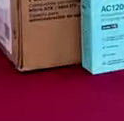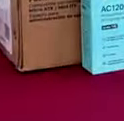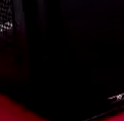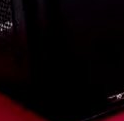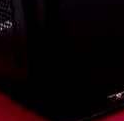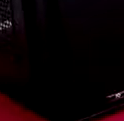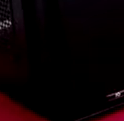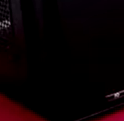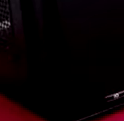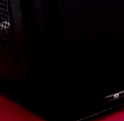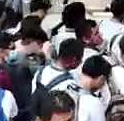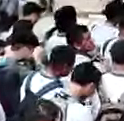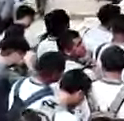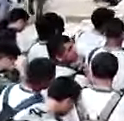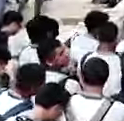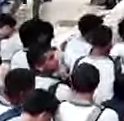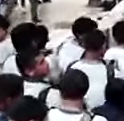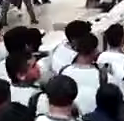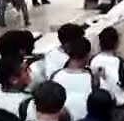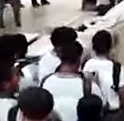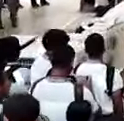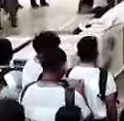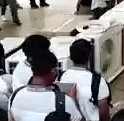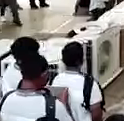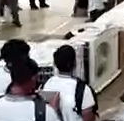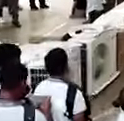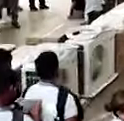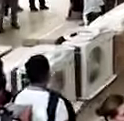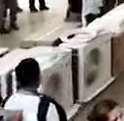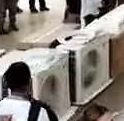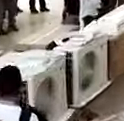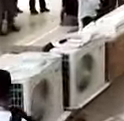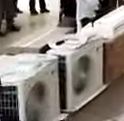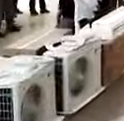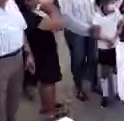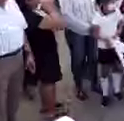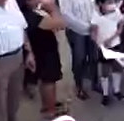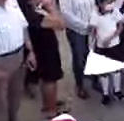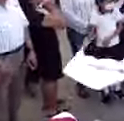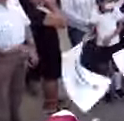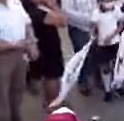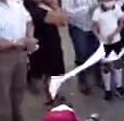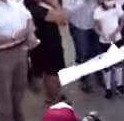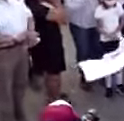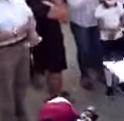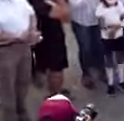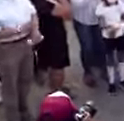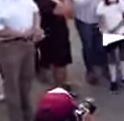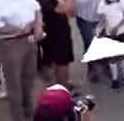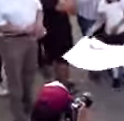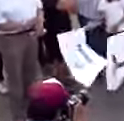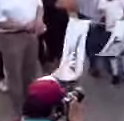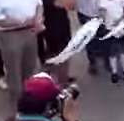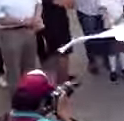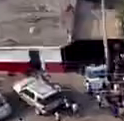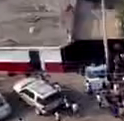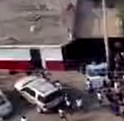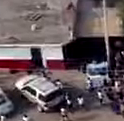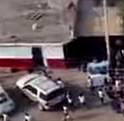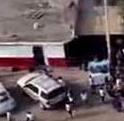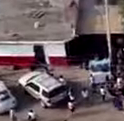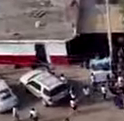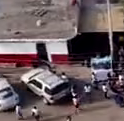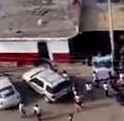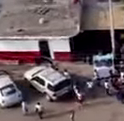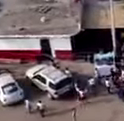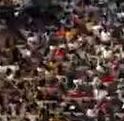Firma de convenio con el Itabec, entrega de aires acondicionados, computadoras e inicio de construcción de cubiertas metálicas y